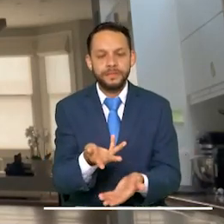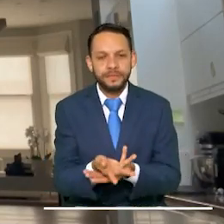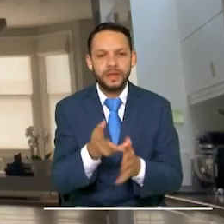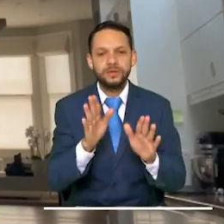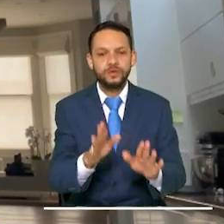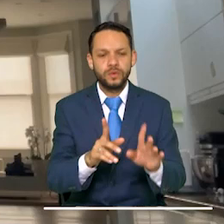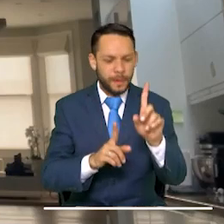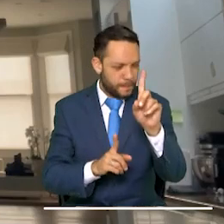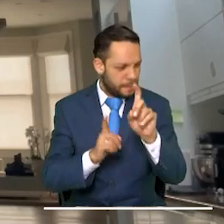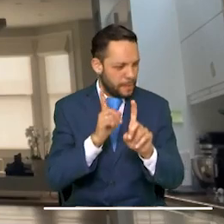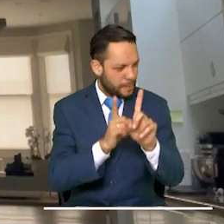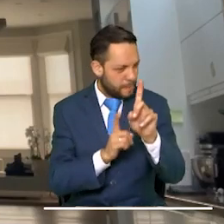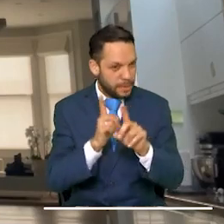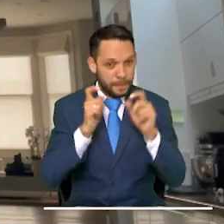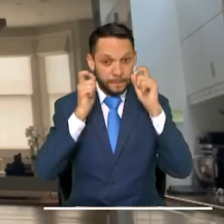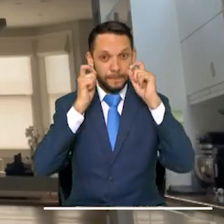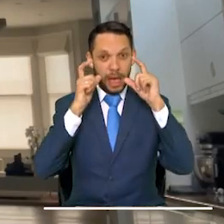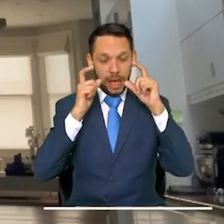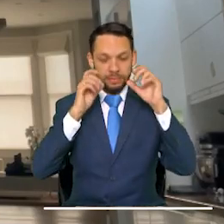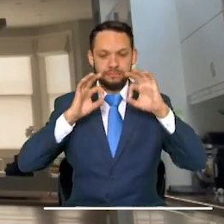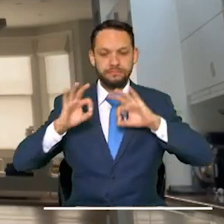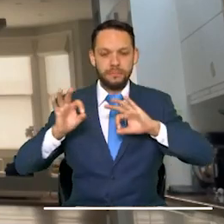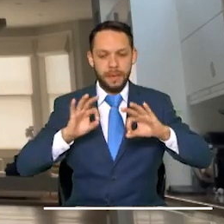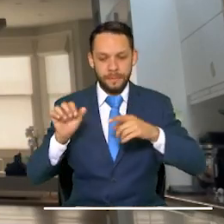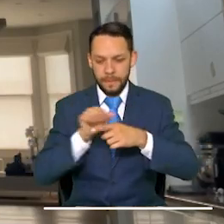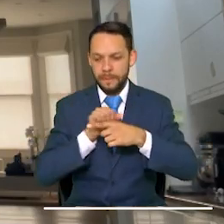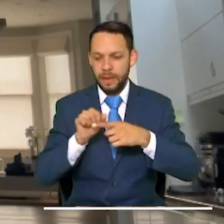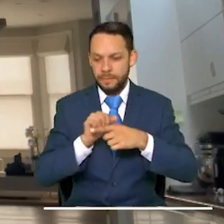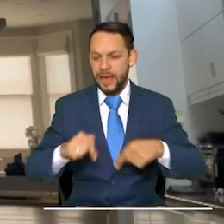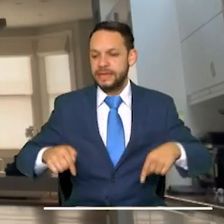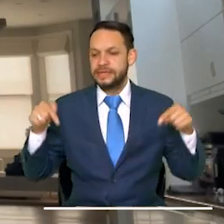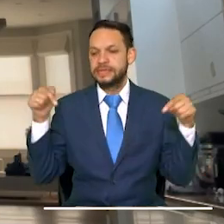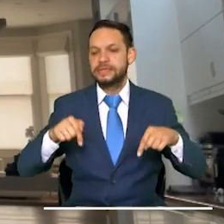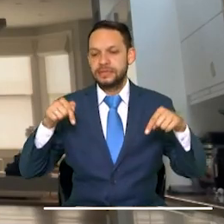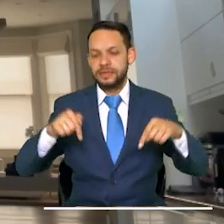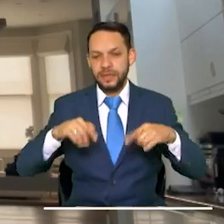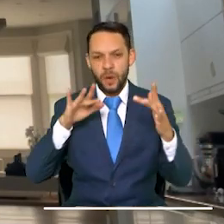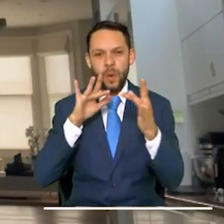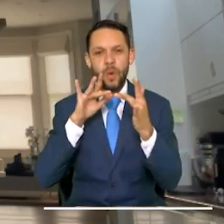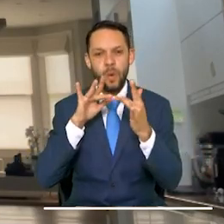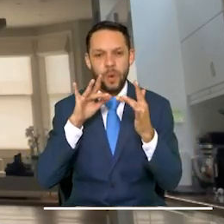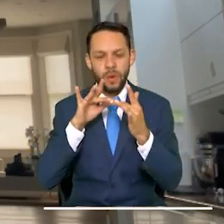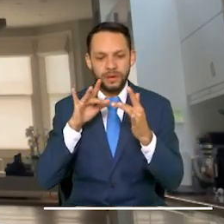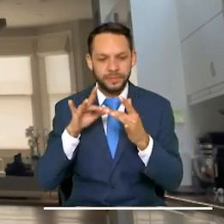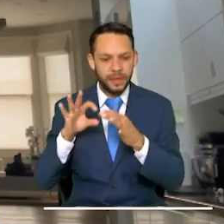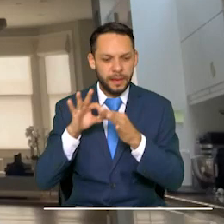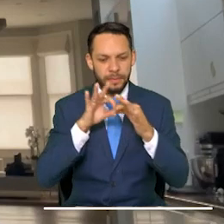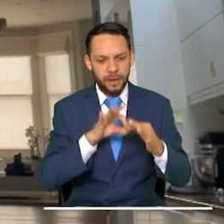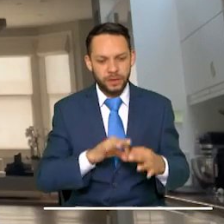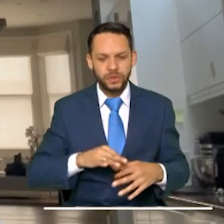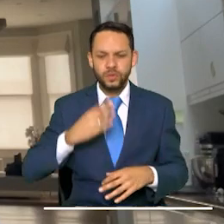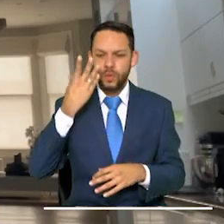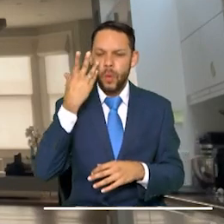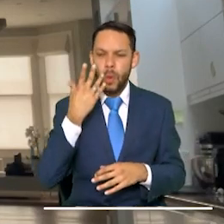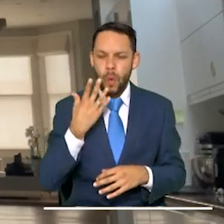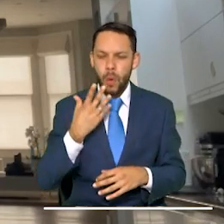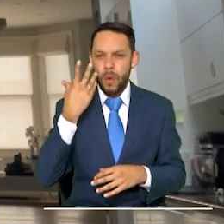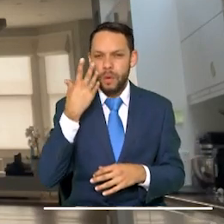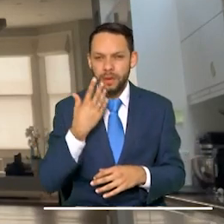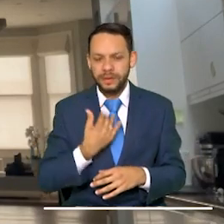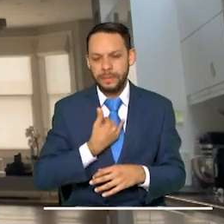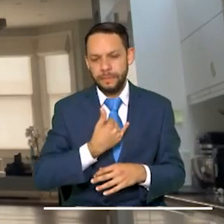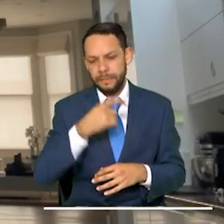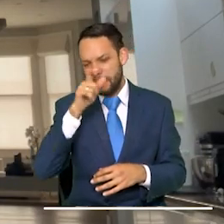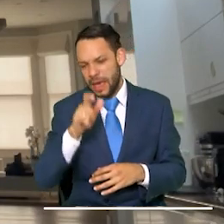reflexión, de despertar, de recordarles que estamos aquí para conectar con nuestra esencia, de que todos los días son más las personas